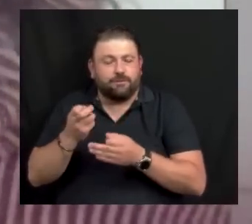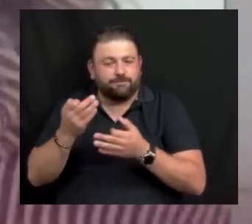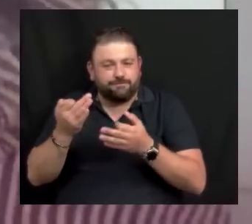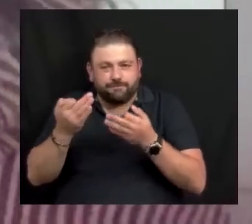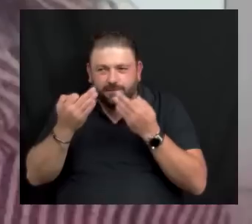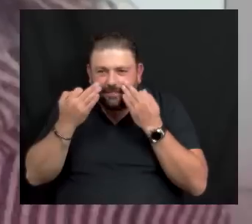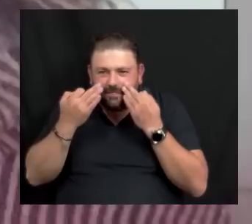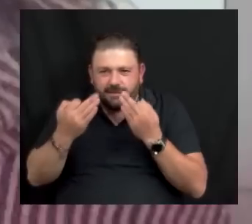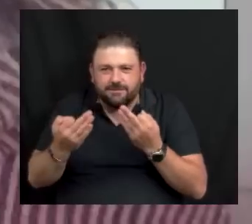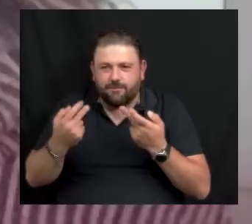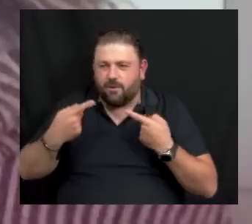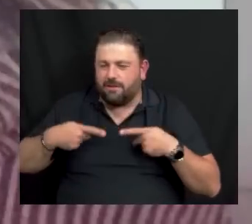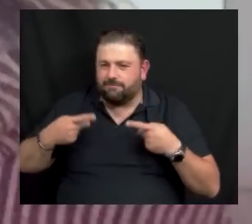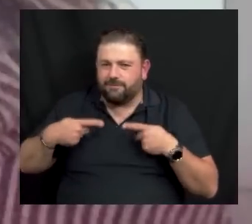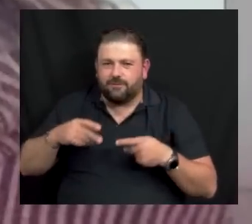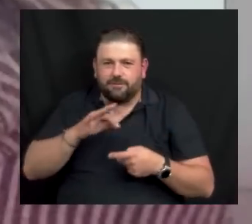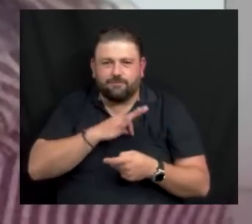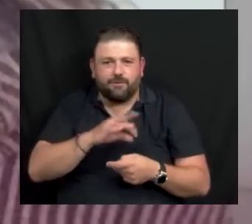de